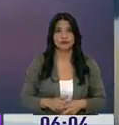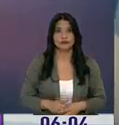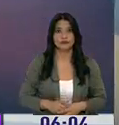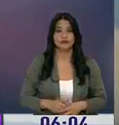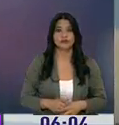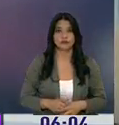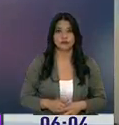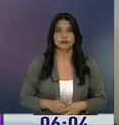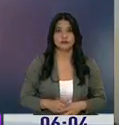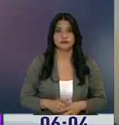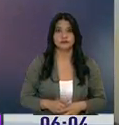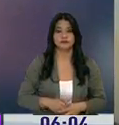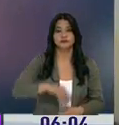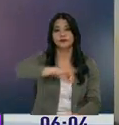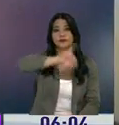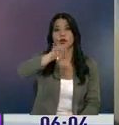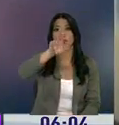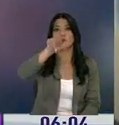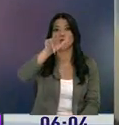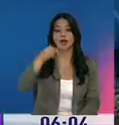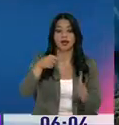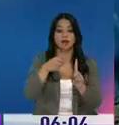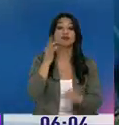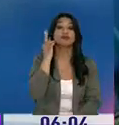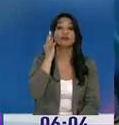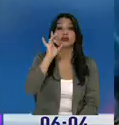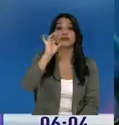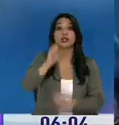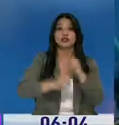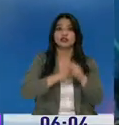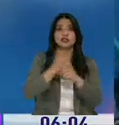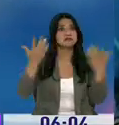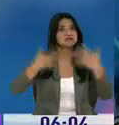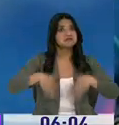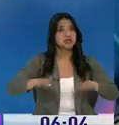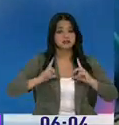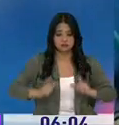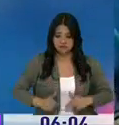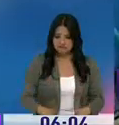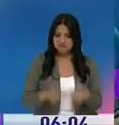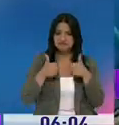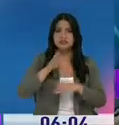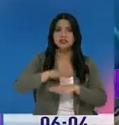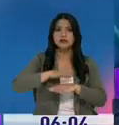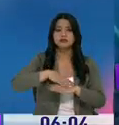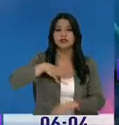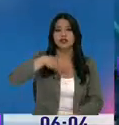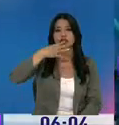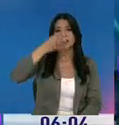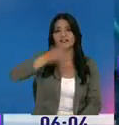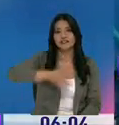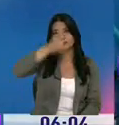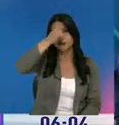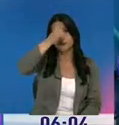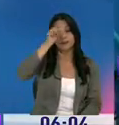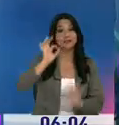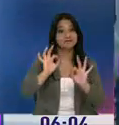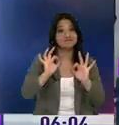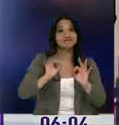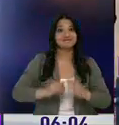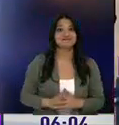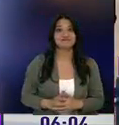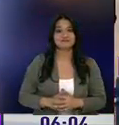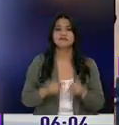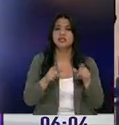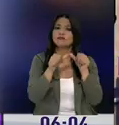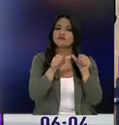Hu Hanjing, una mujer de 98 años, fue dada de alta del coronavirus este domingo. Hanjing estaba internada